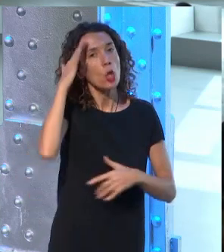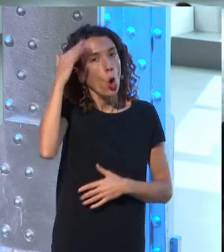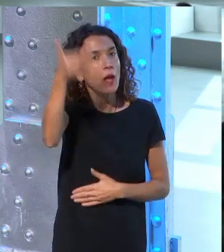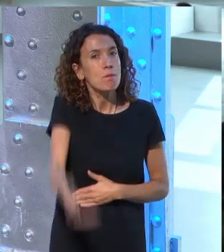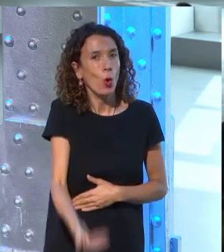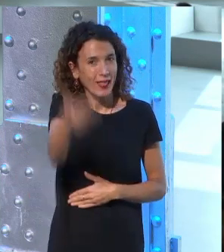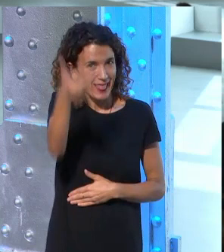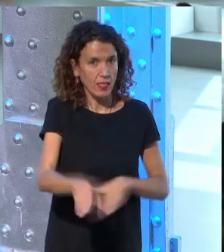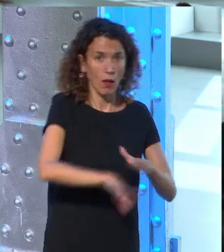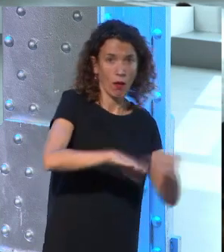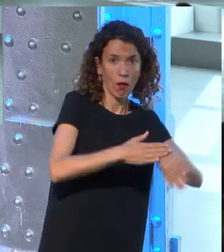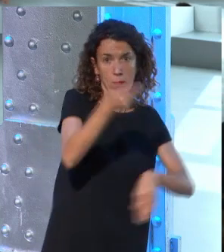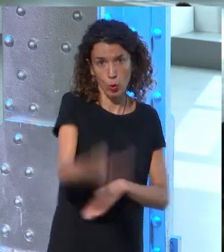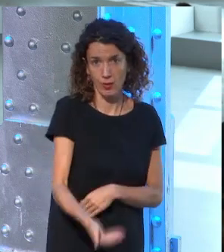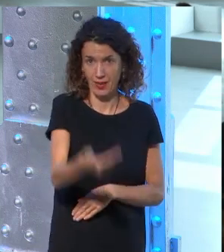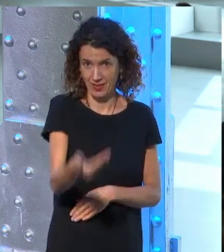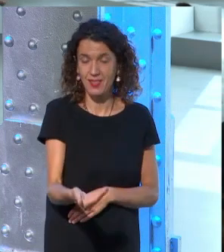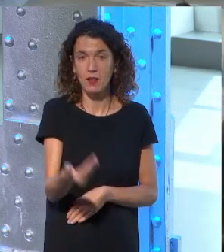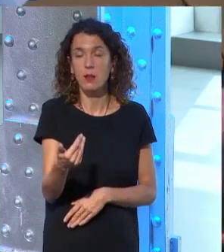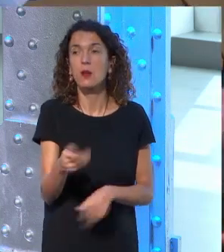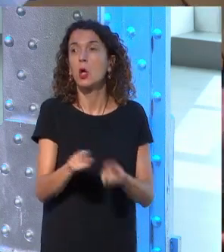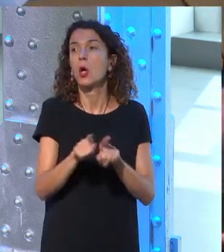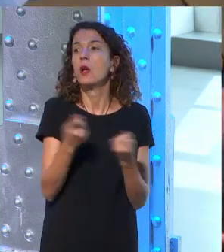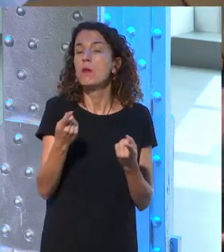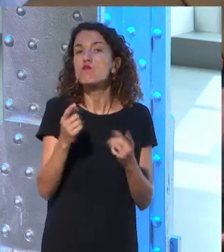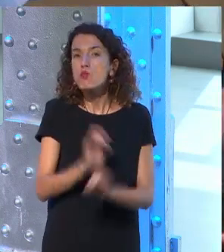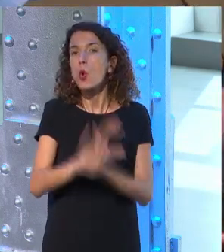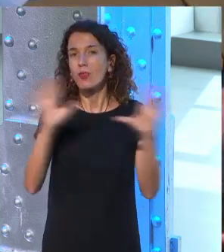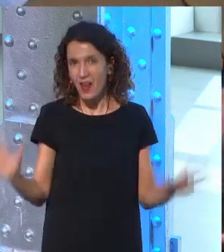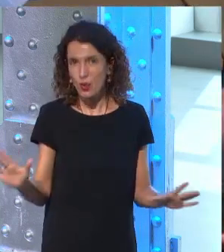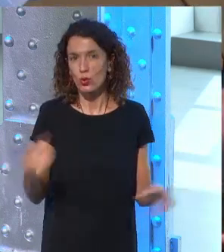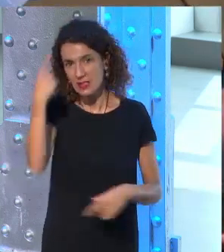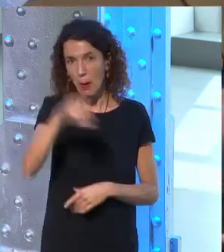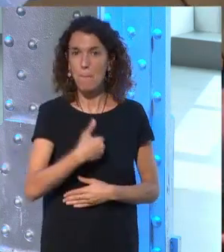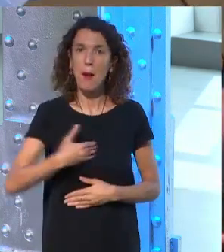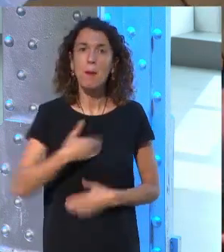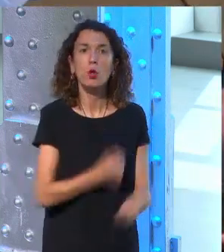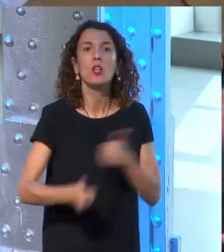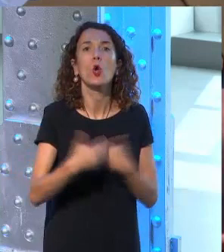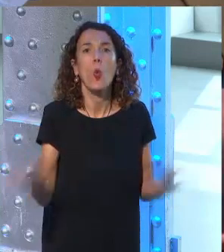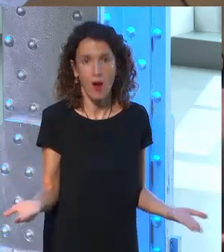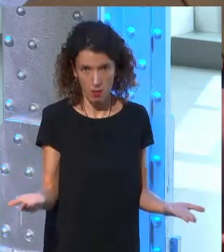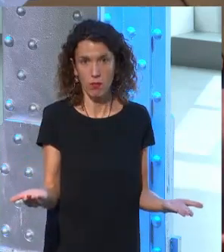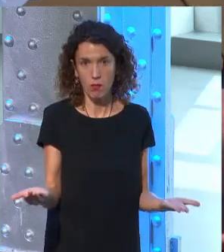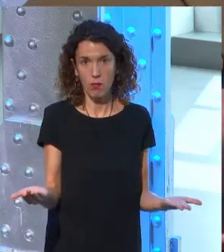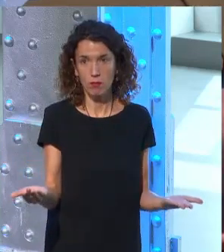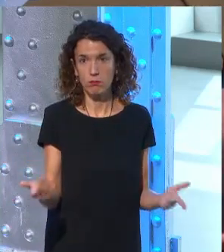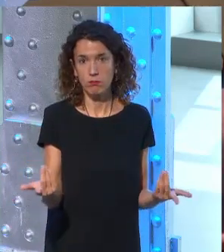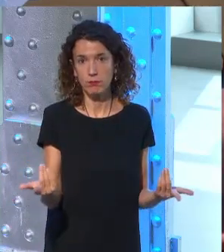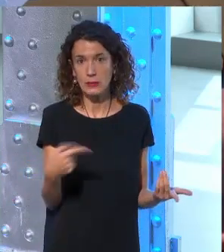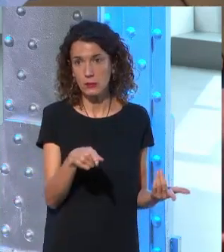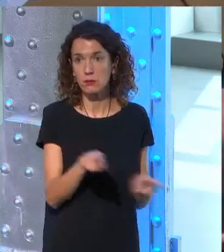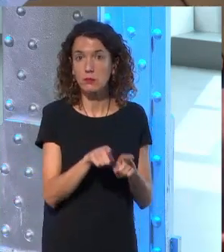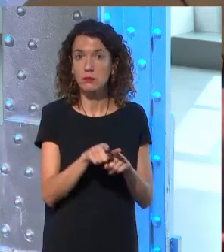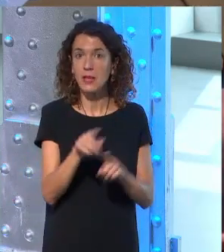relevante y, sobre todo, el tener muy claro el papel prioritario que debe jugar